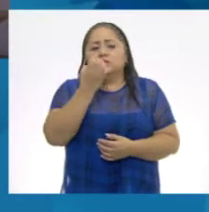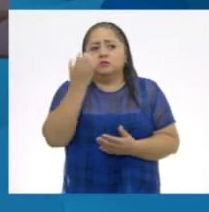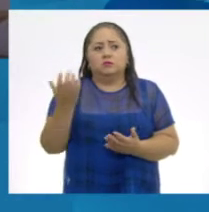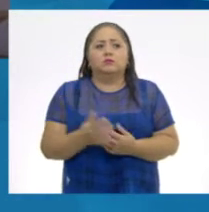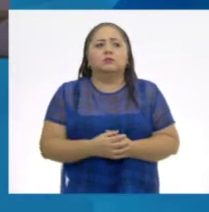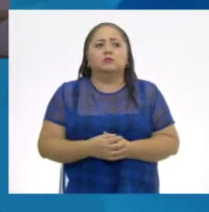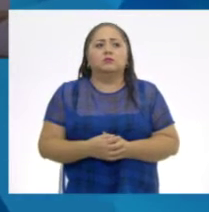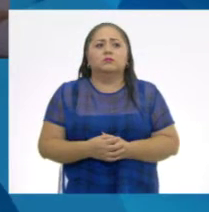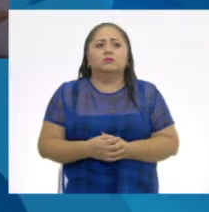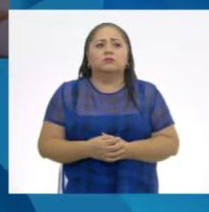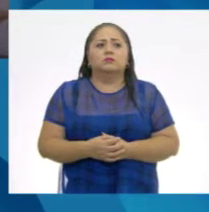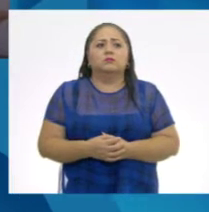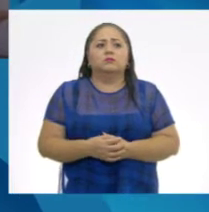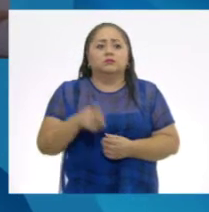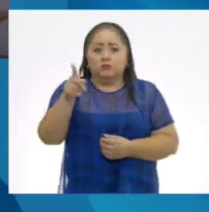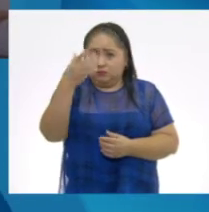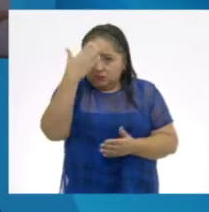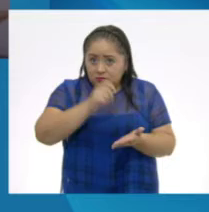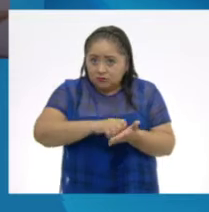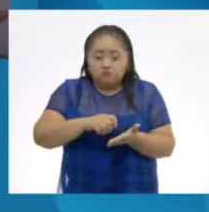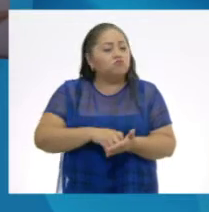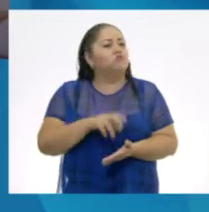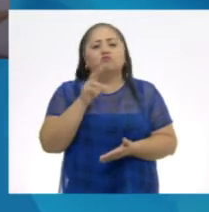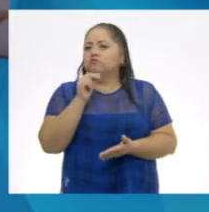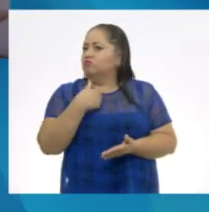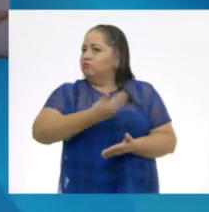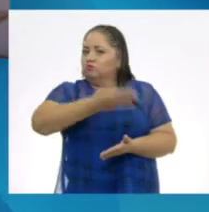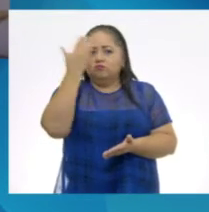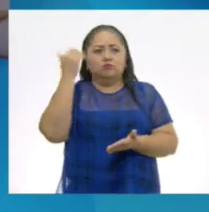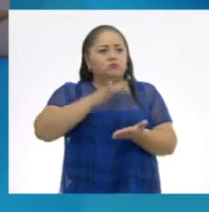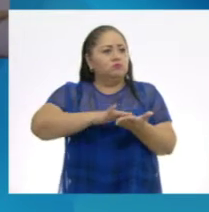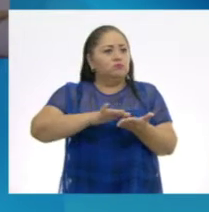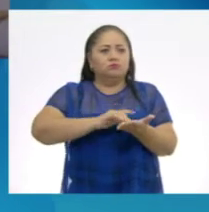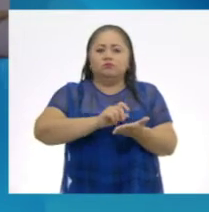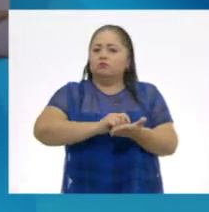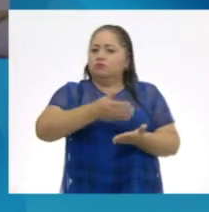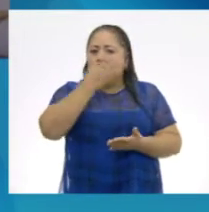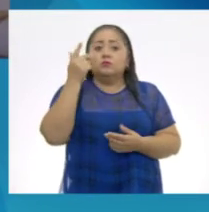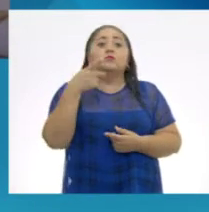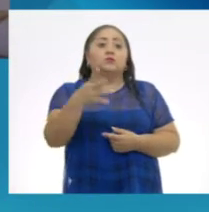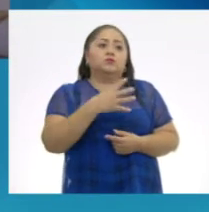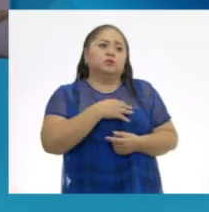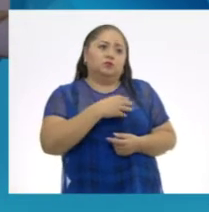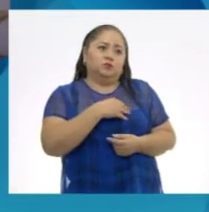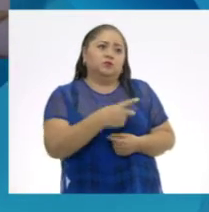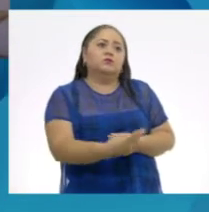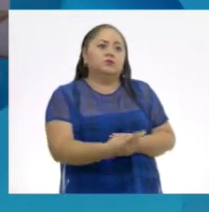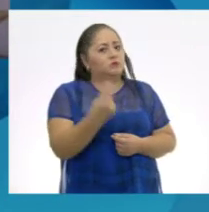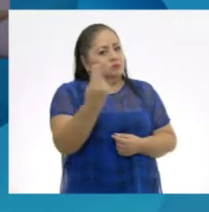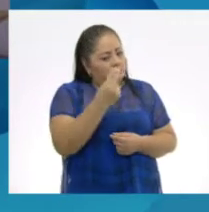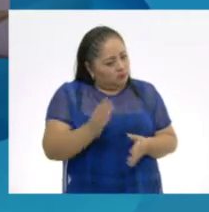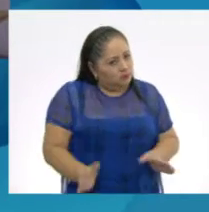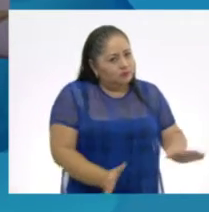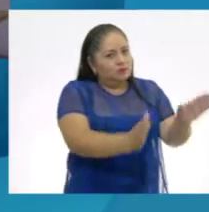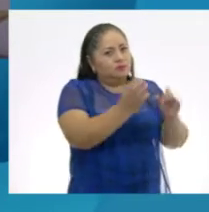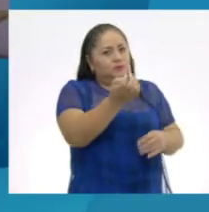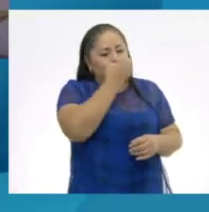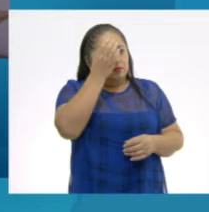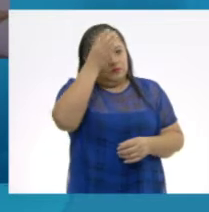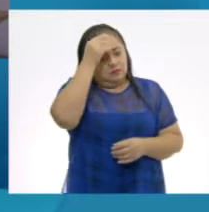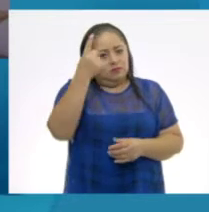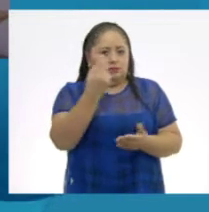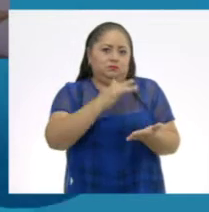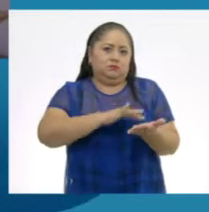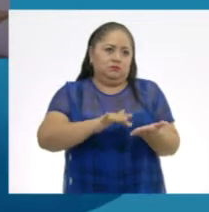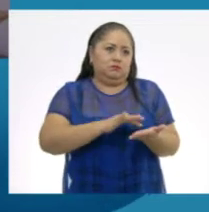¿Y usted sabe leer y escribir? No, tampoco, no sé leer. ¿Quiere que los hijos? Sí, pues quiero que ella que aprenda pues a leer.